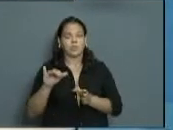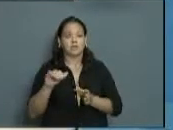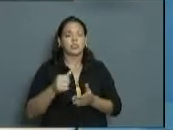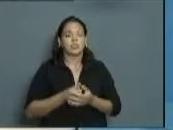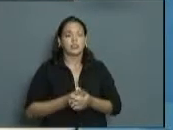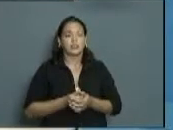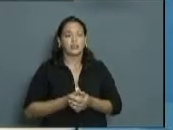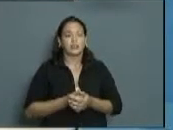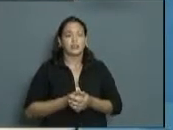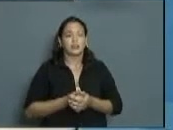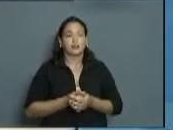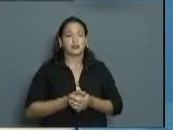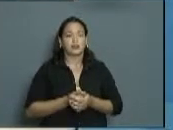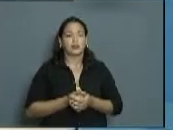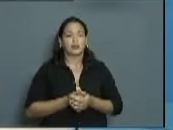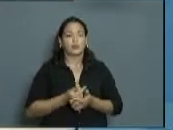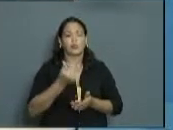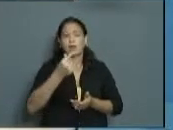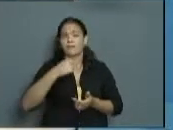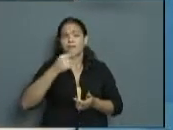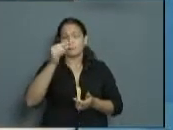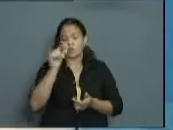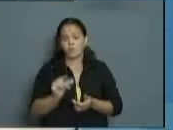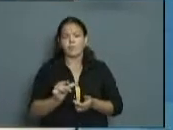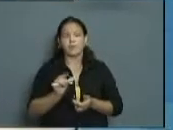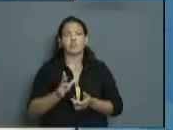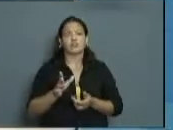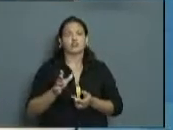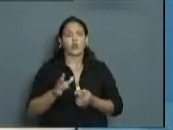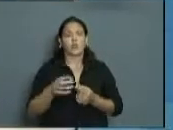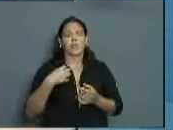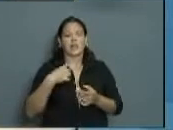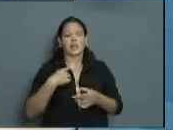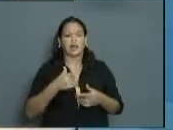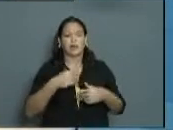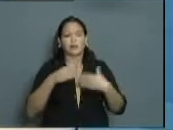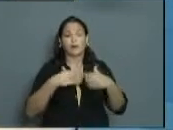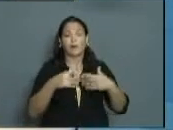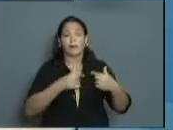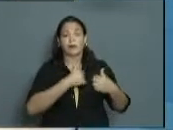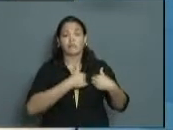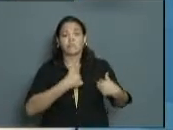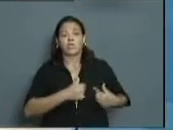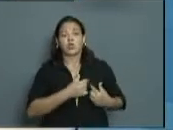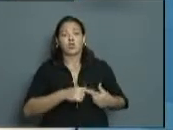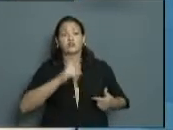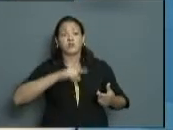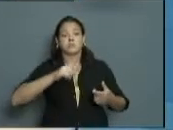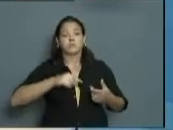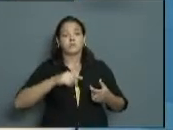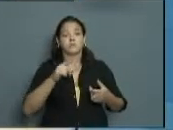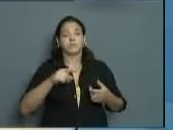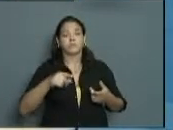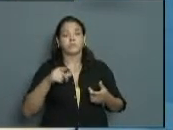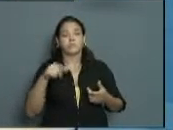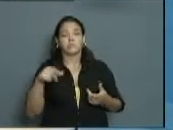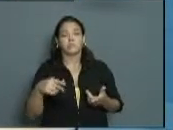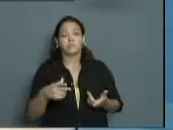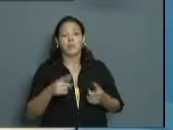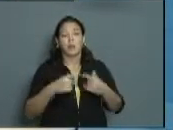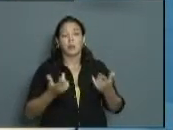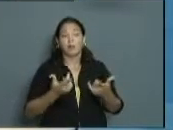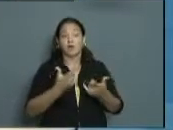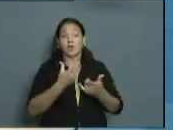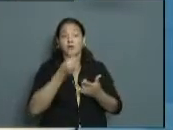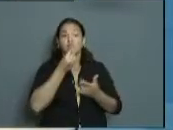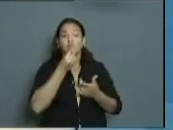dice una paciente con arritmia cardíaca, ella es lo que padece, puede vacunarse porque me vacuné el